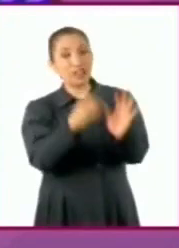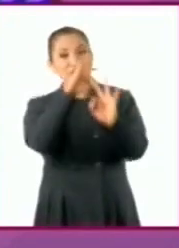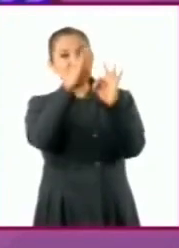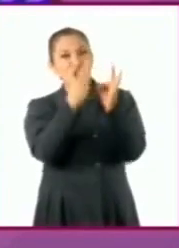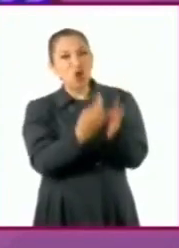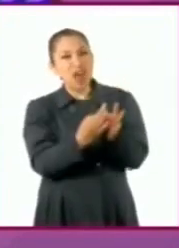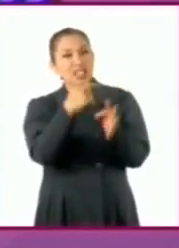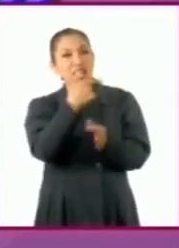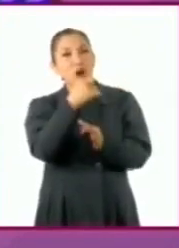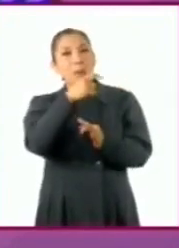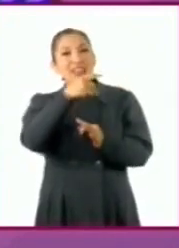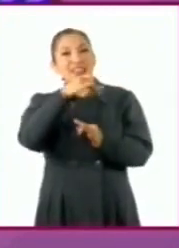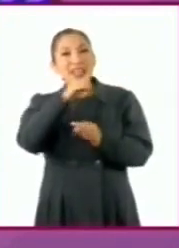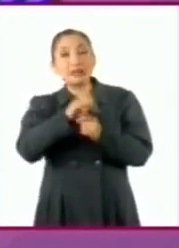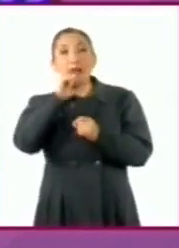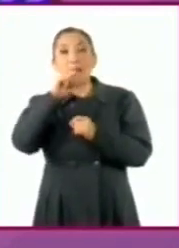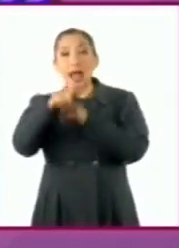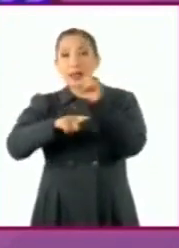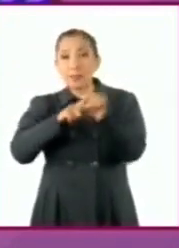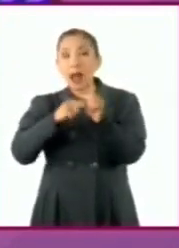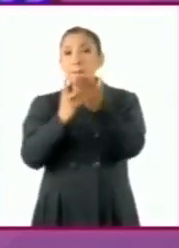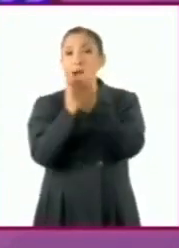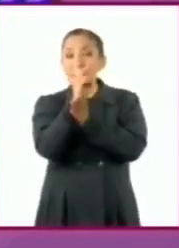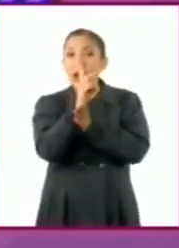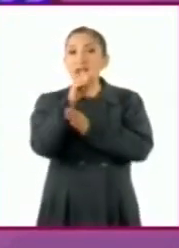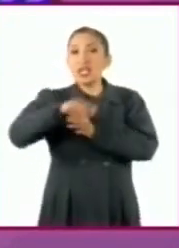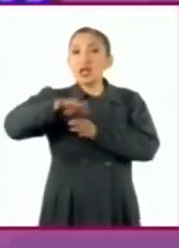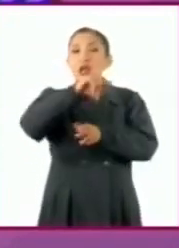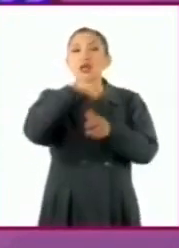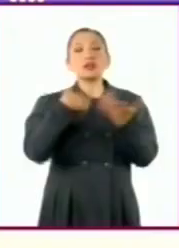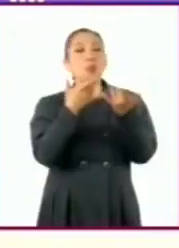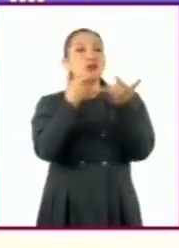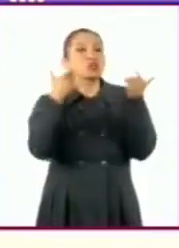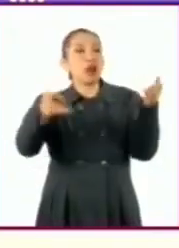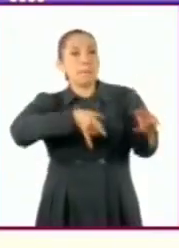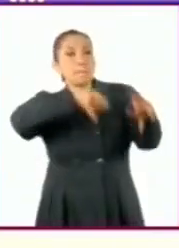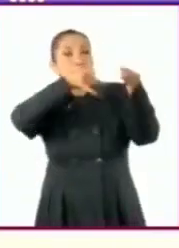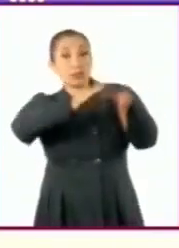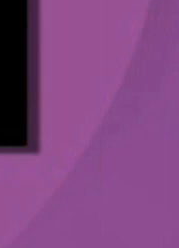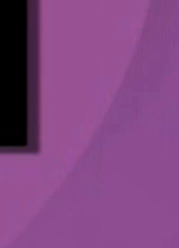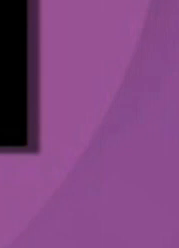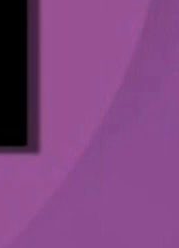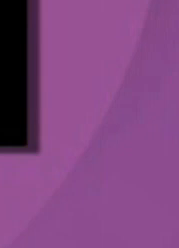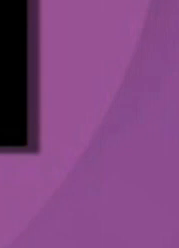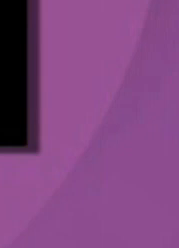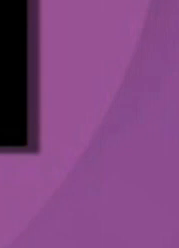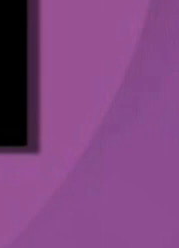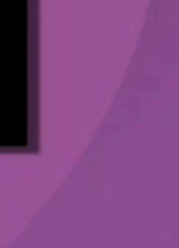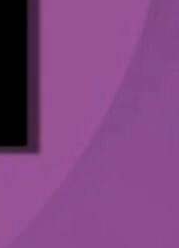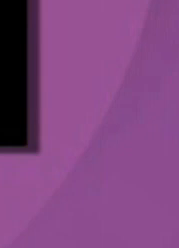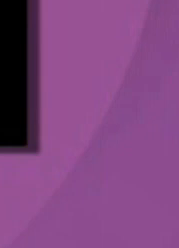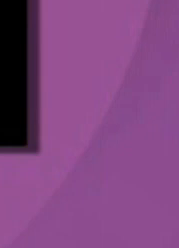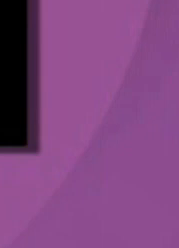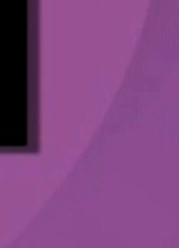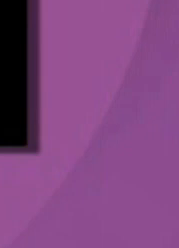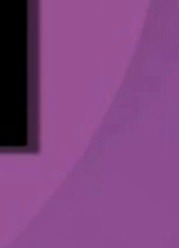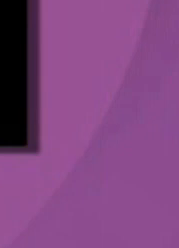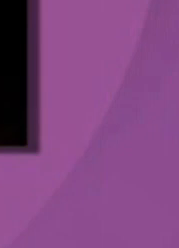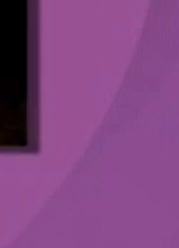al sur del continente ponen en entredicho las teorías que afirman que los asentamientos en Norteamérica sean los primeros.